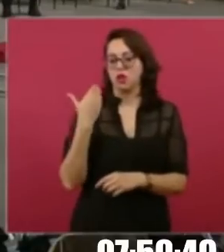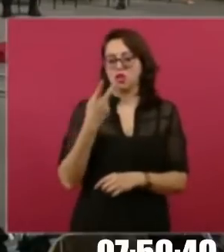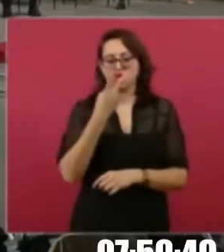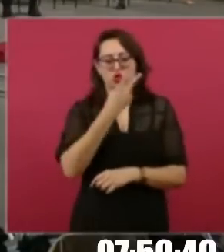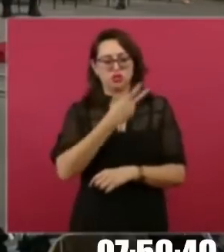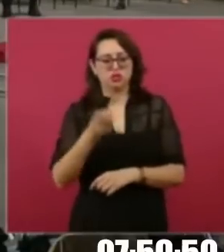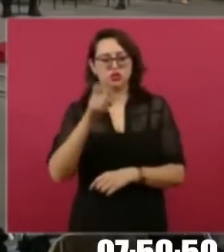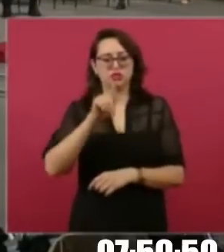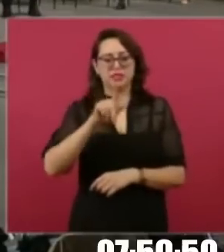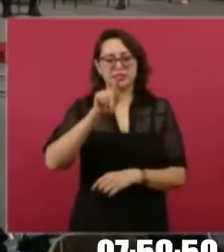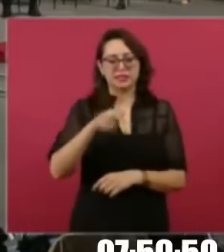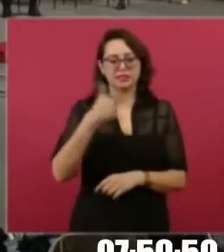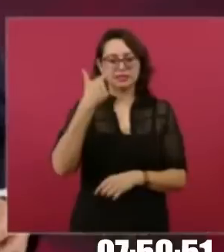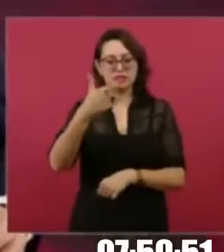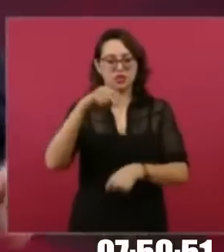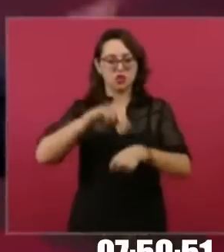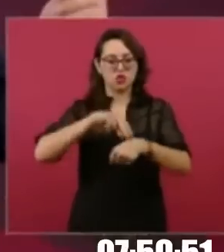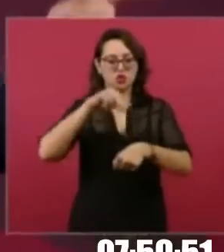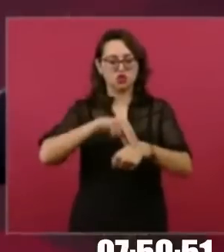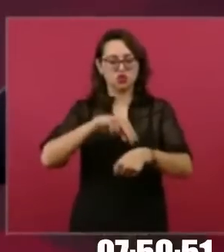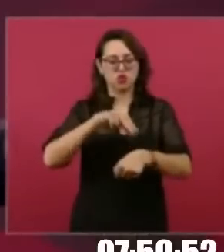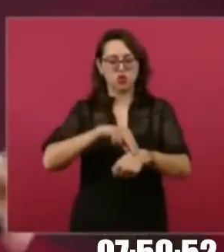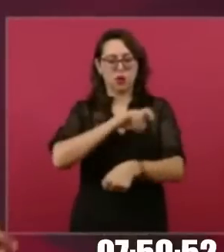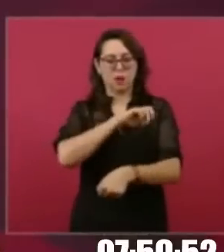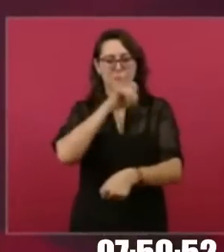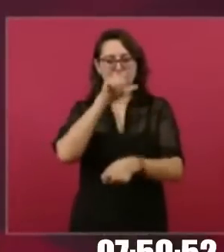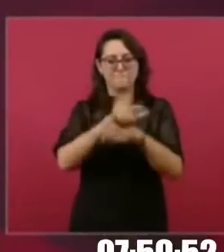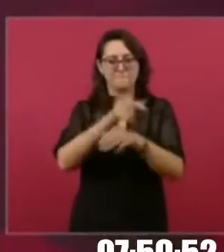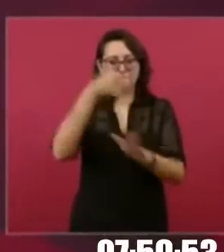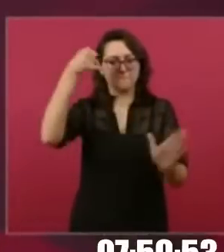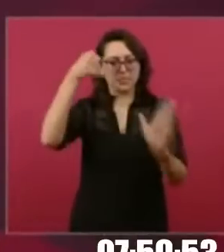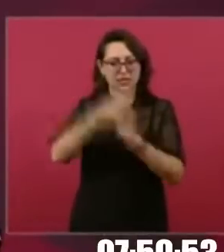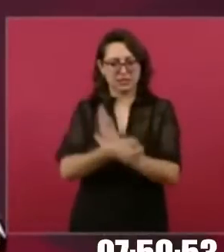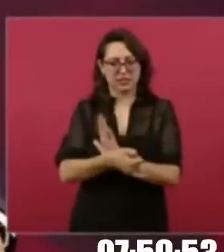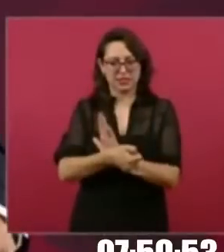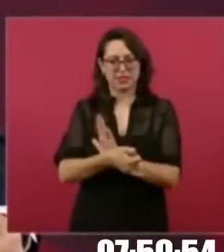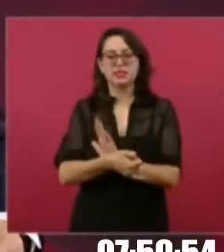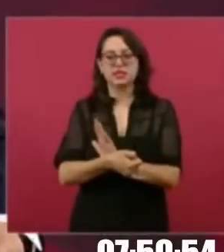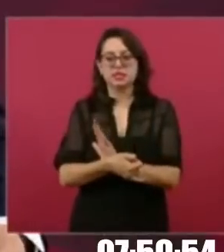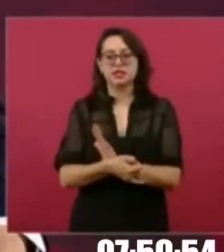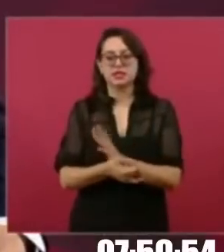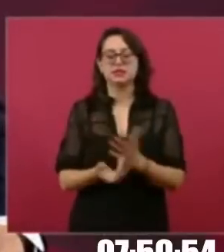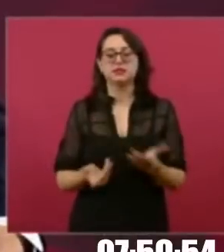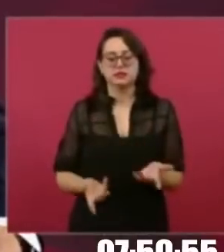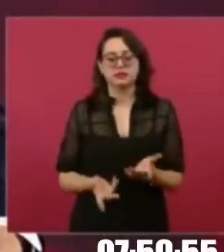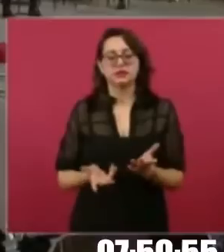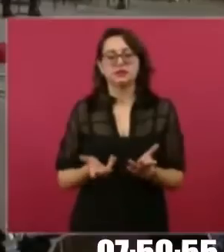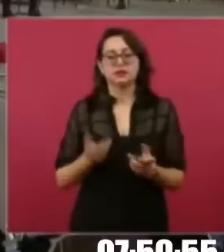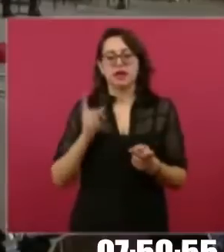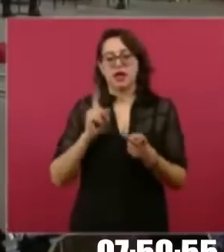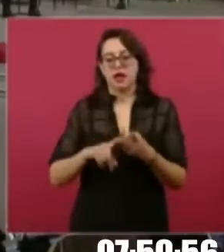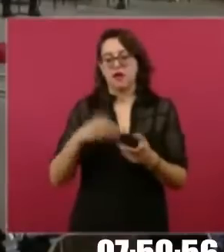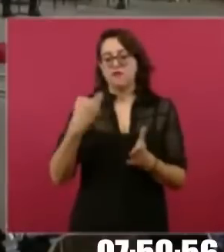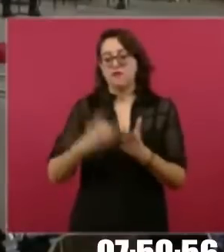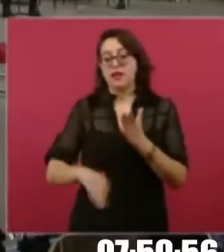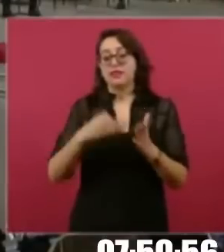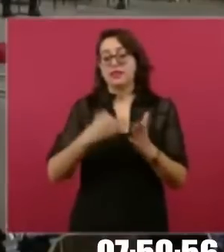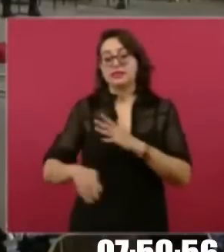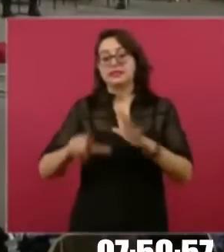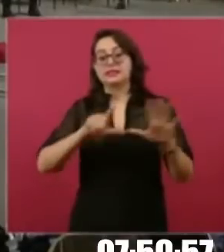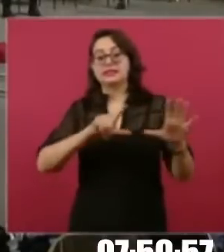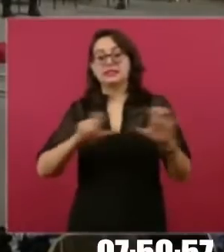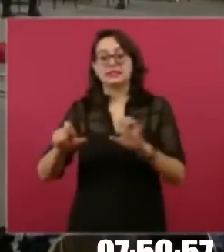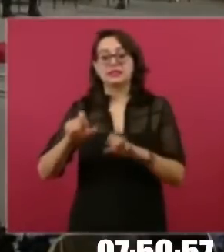siete especialistas estén en proceso de contratación 727